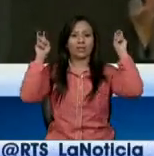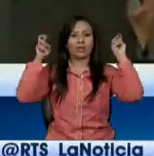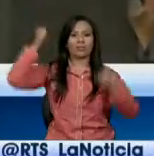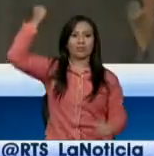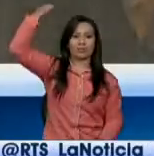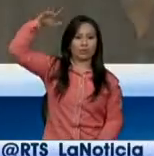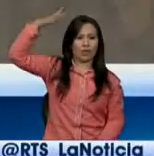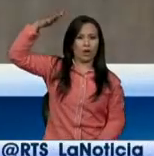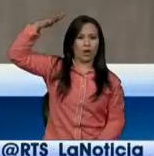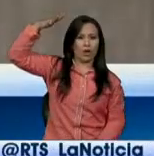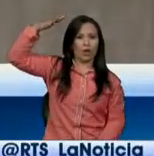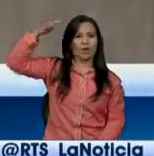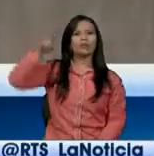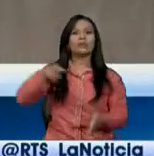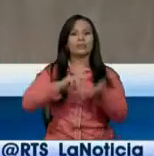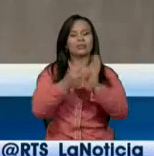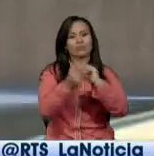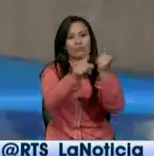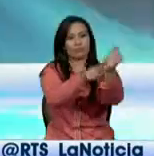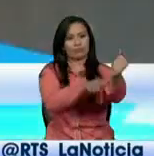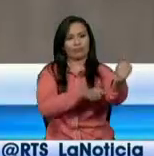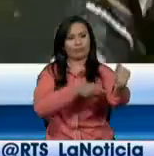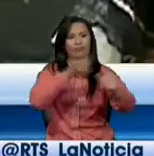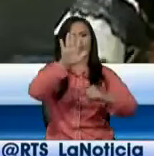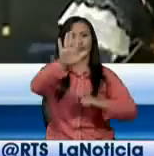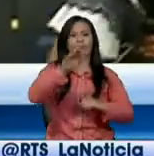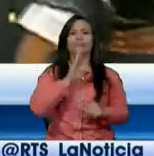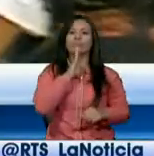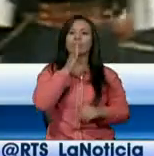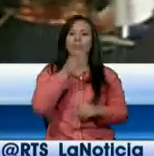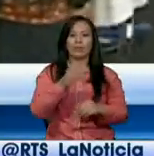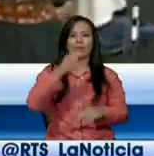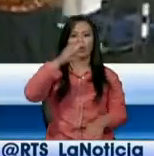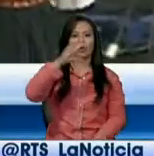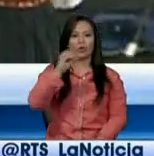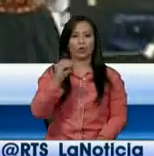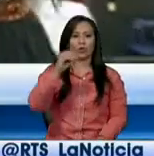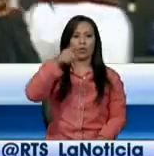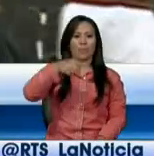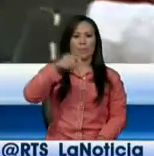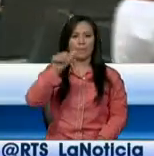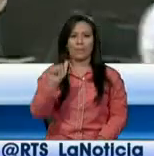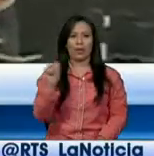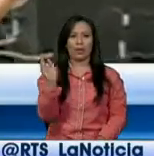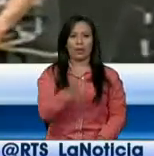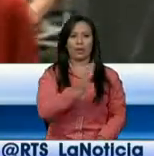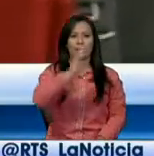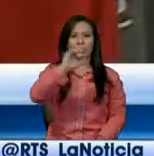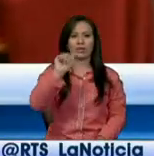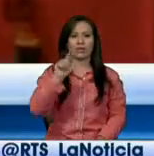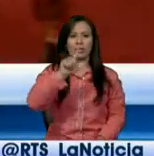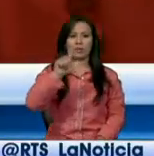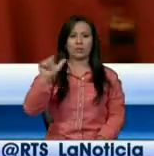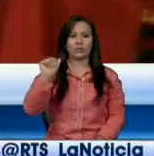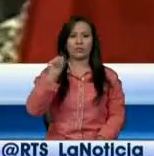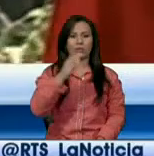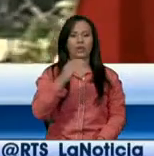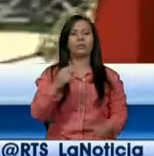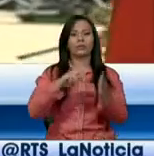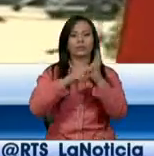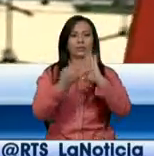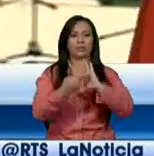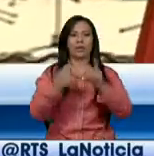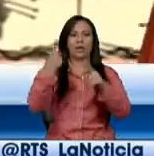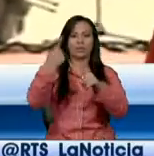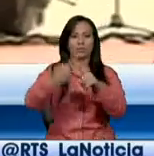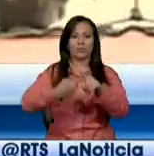equinoccio de septiembre, que es la tradición oral para nosotros desde el Cápac Colla Quilla Raymi, que significa el gran mes de la celebración